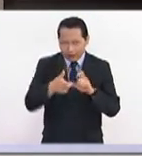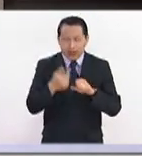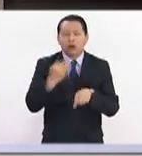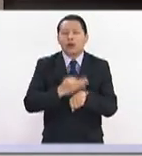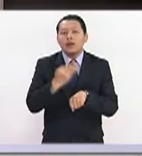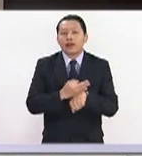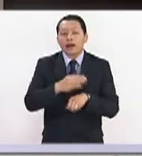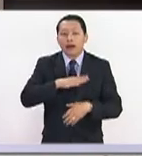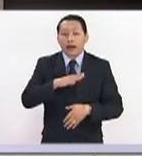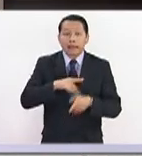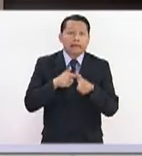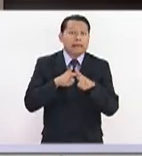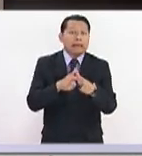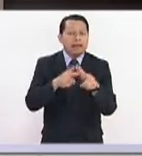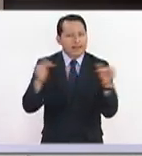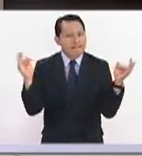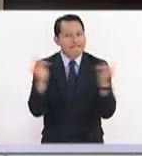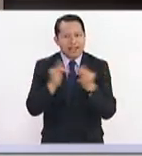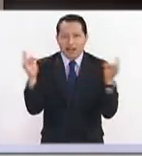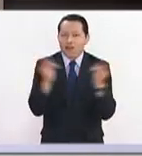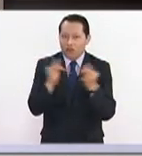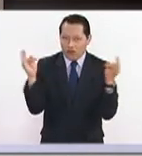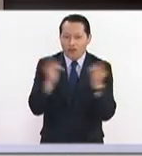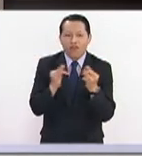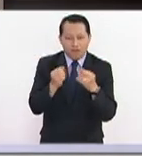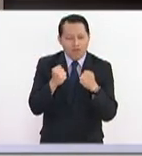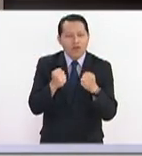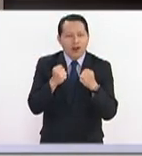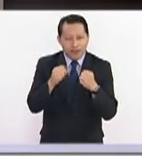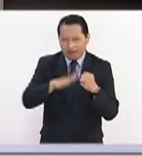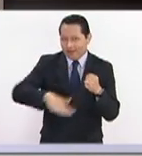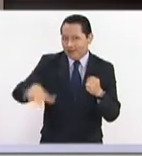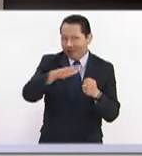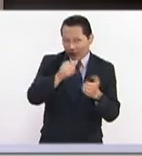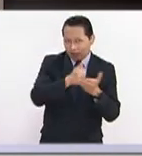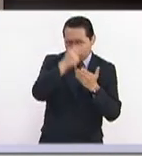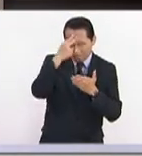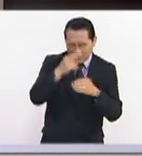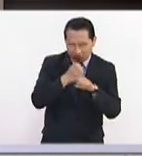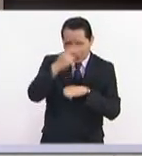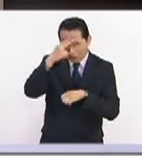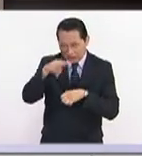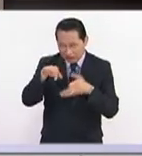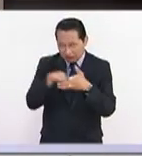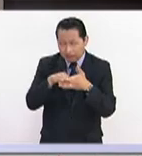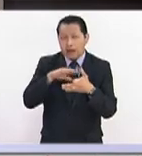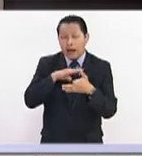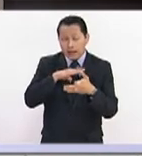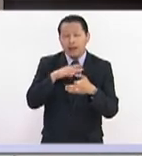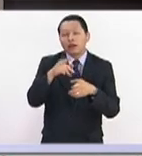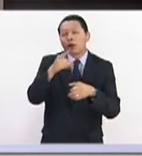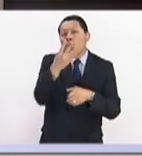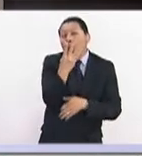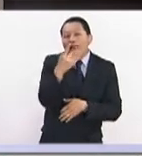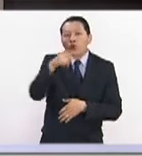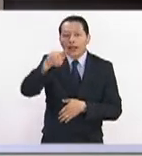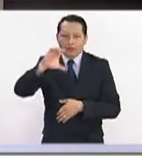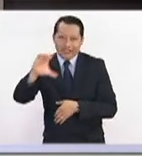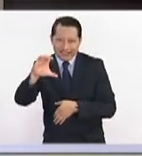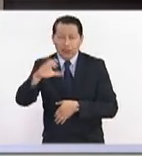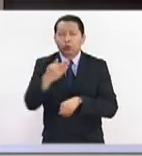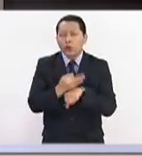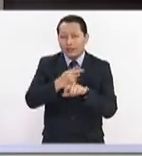momento sigue el frío muy fuerte en el Valle de México. Amanecimos a 4 grados centígrados. En este momento la